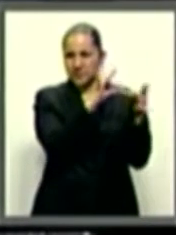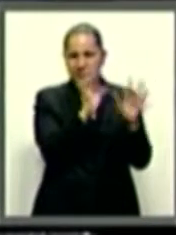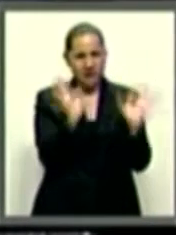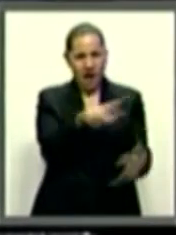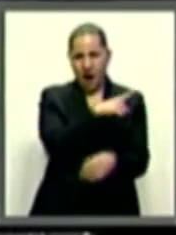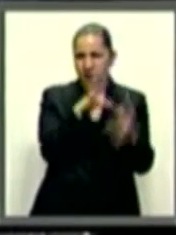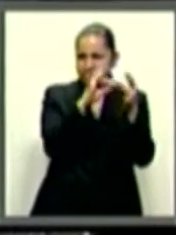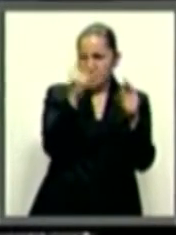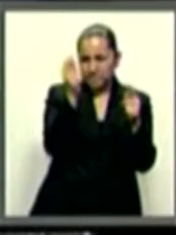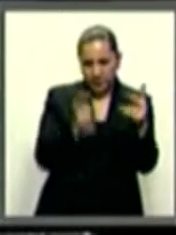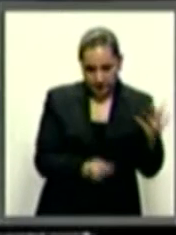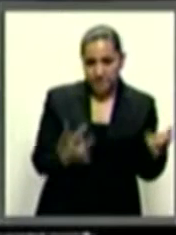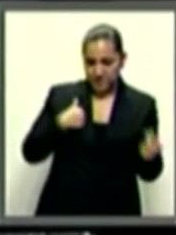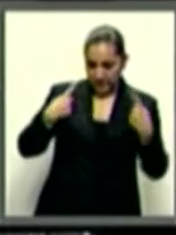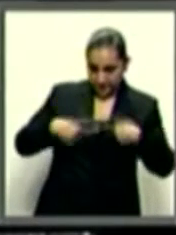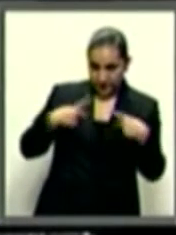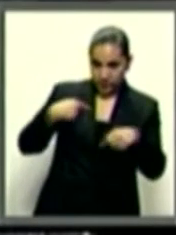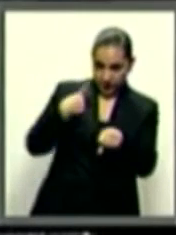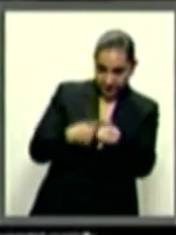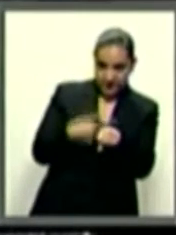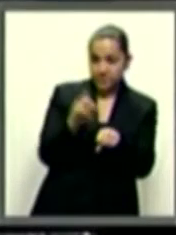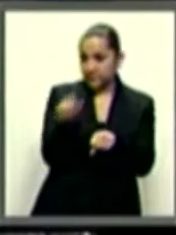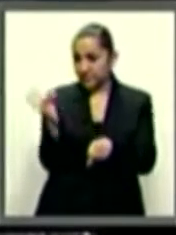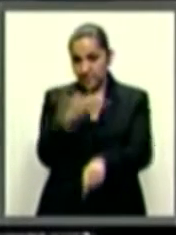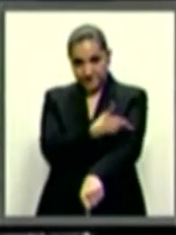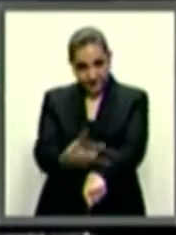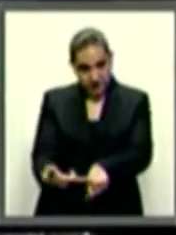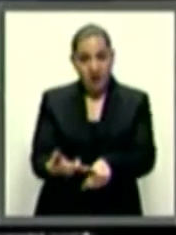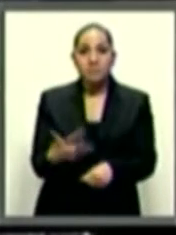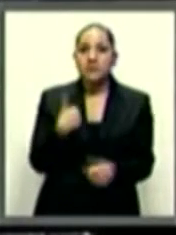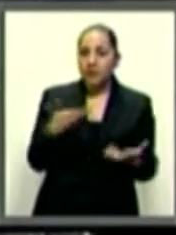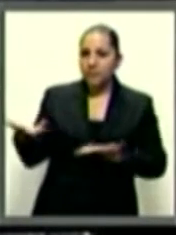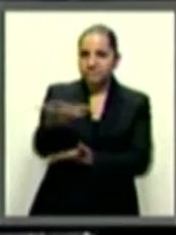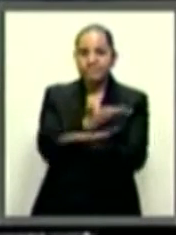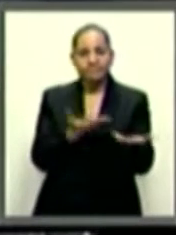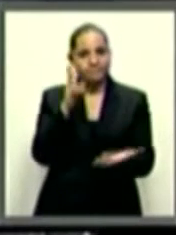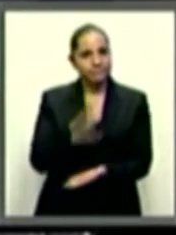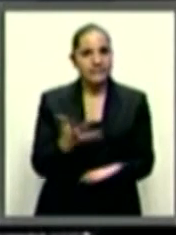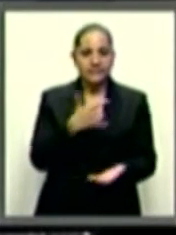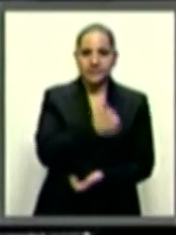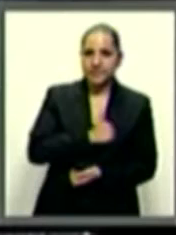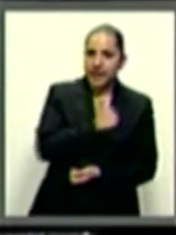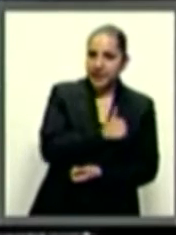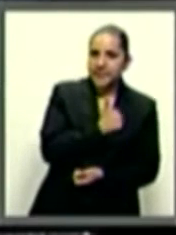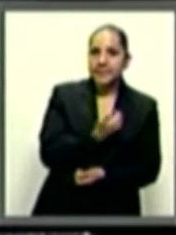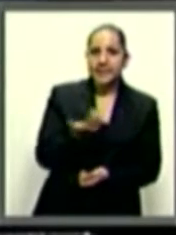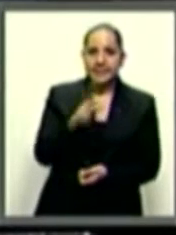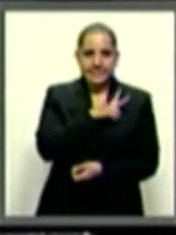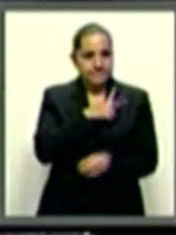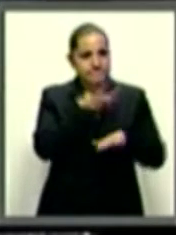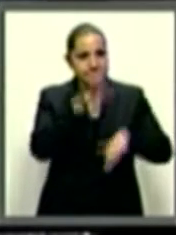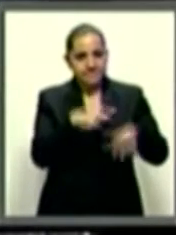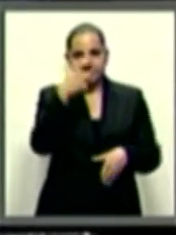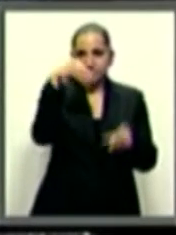lazos afectivos entre el enfermo y la familia. Se ven disminuidos, quebrados sus patrimonios. Se